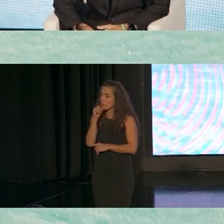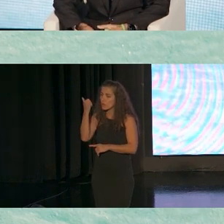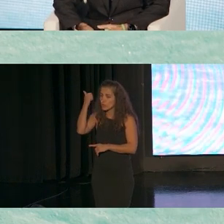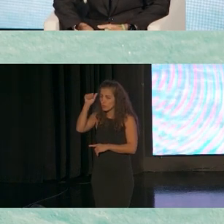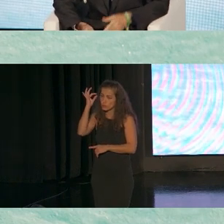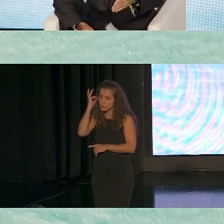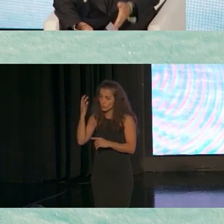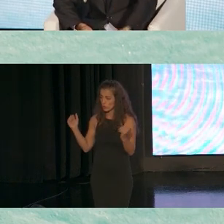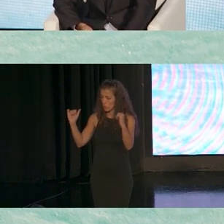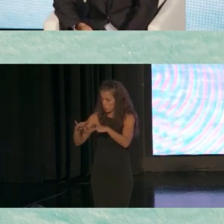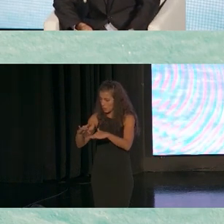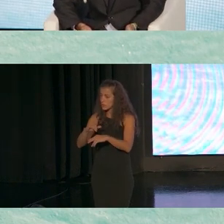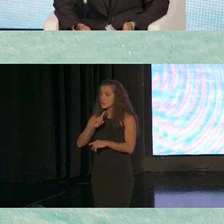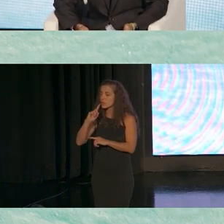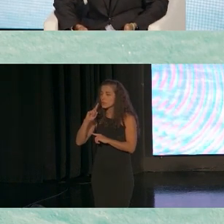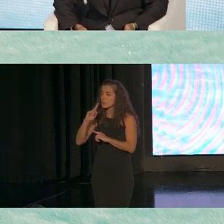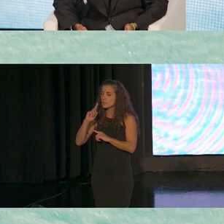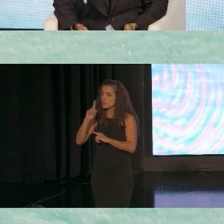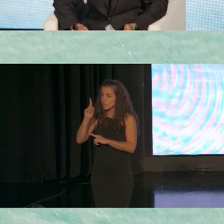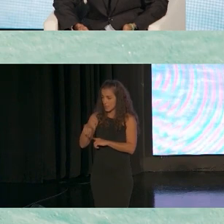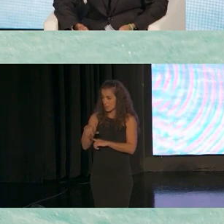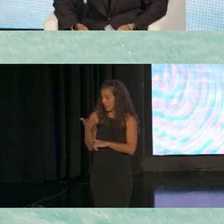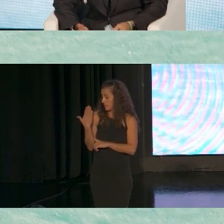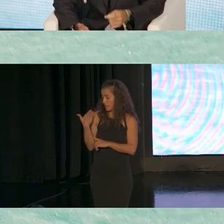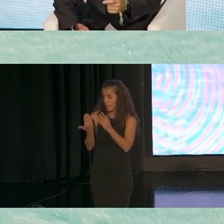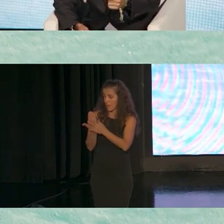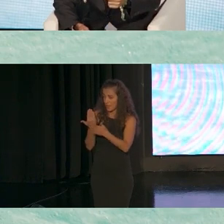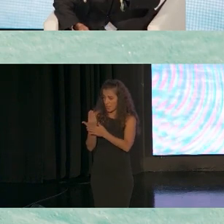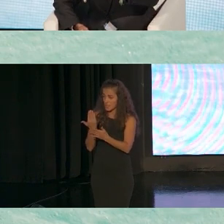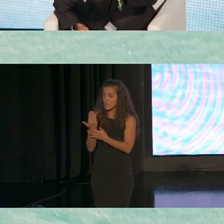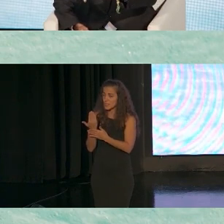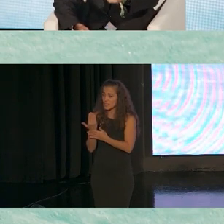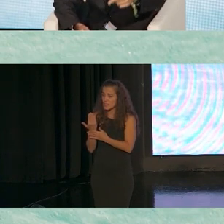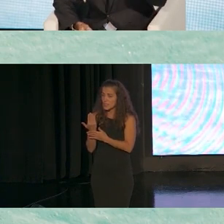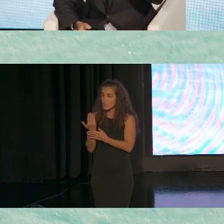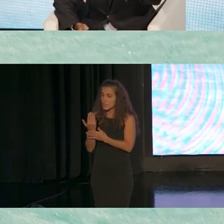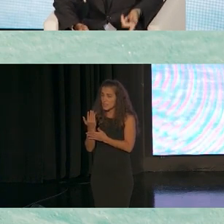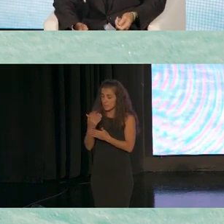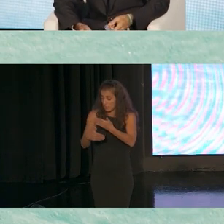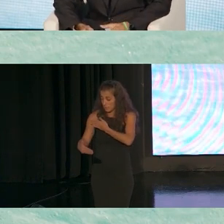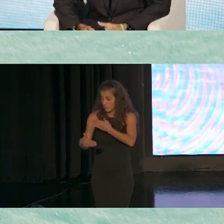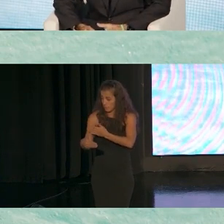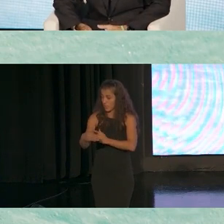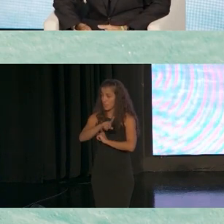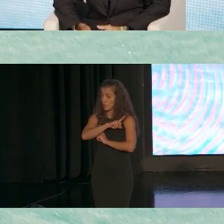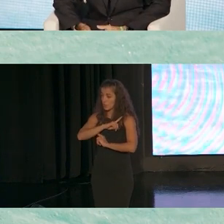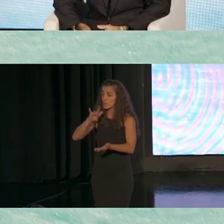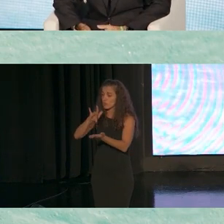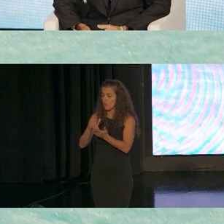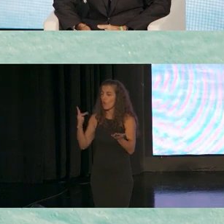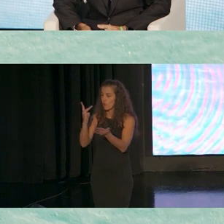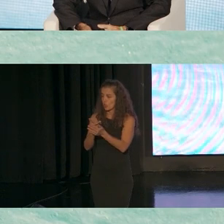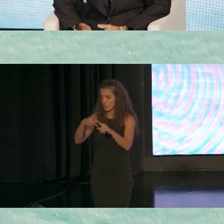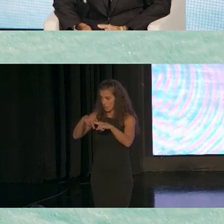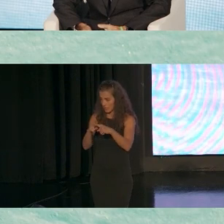abuelos luego el de El el de estos días Incluso en 11 de noviembre se va a hacer otro taller de Abuelos